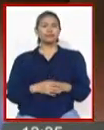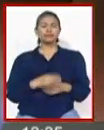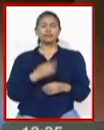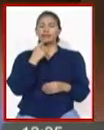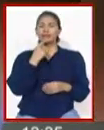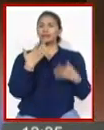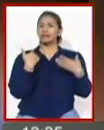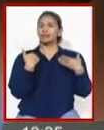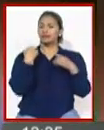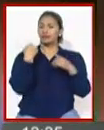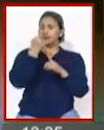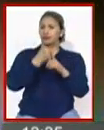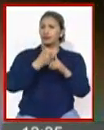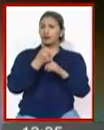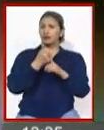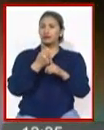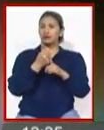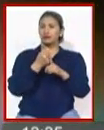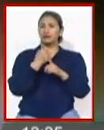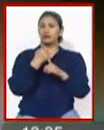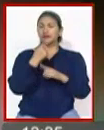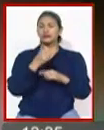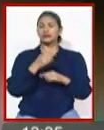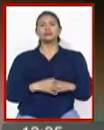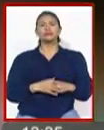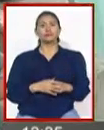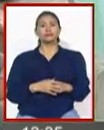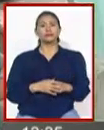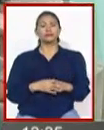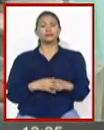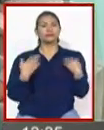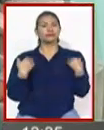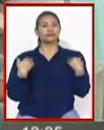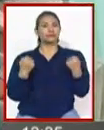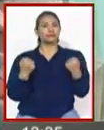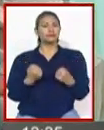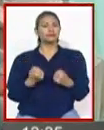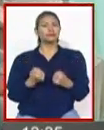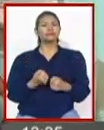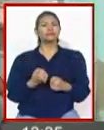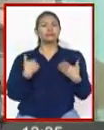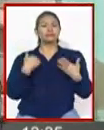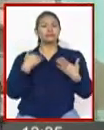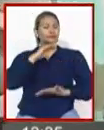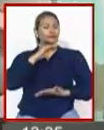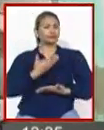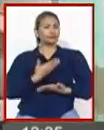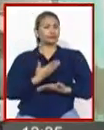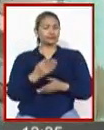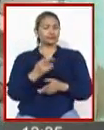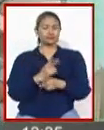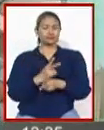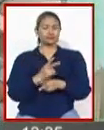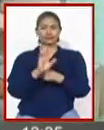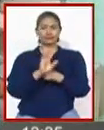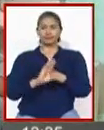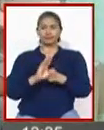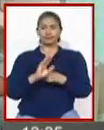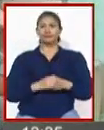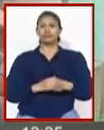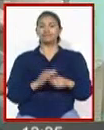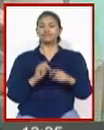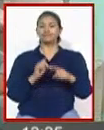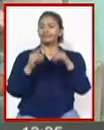que tiene que luchar, que tiene que sanarse. Tiene una criaturita que tiene que cuidar y proteger,